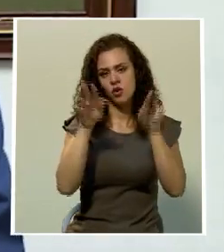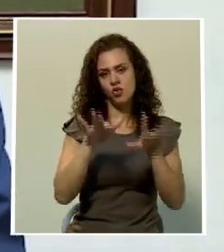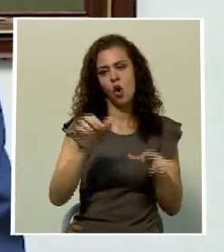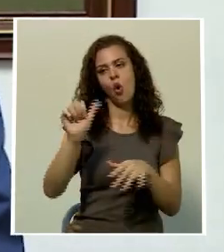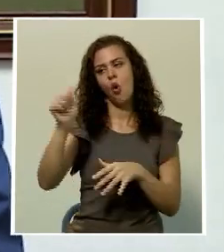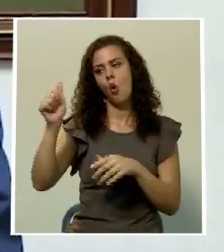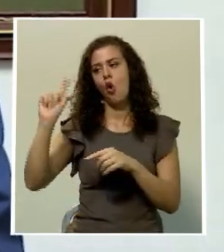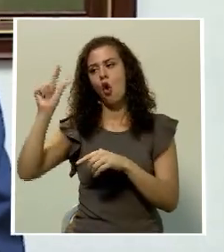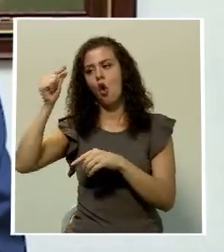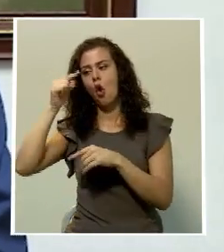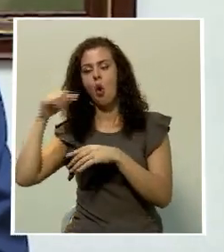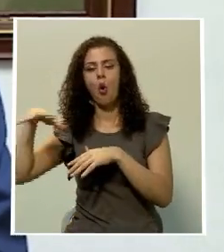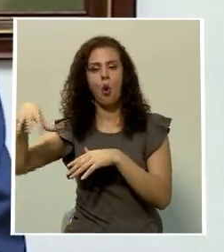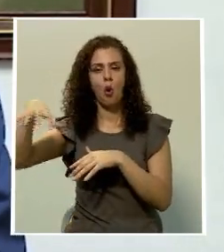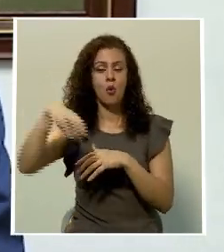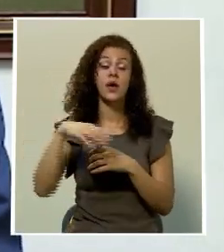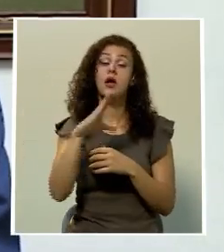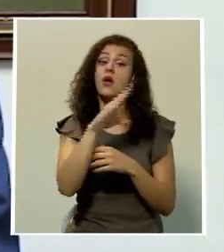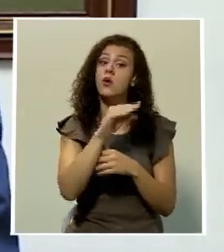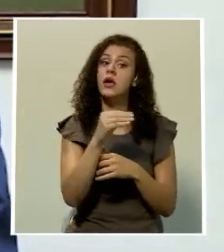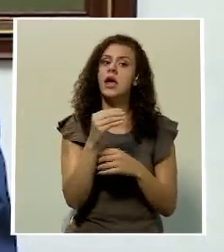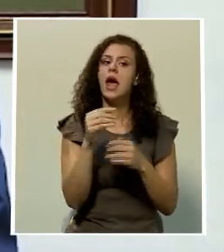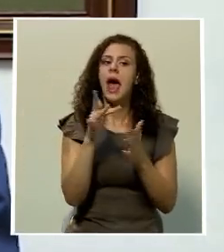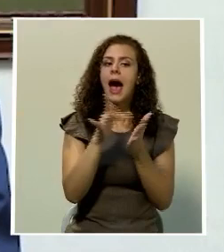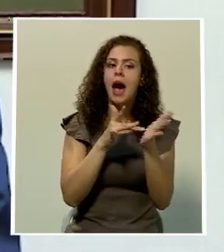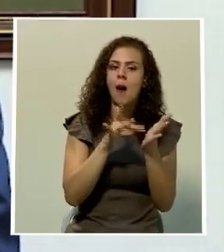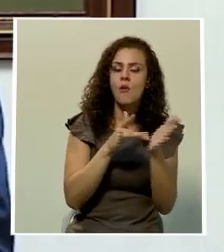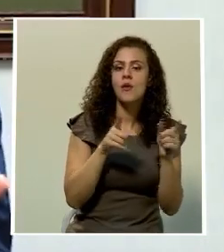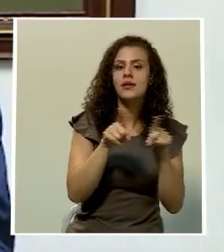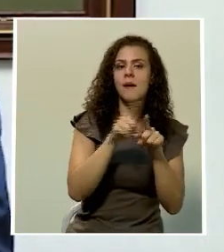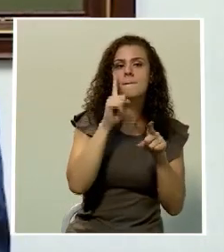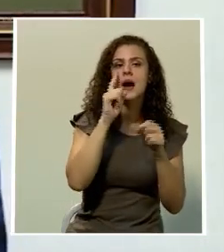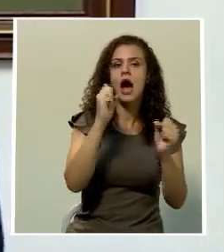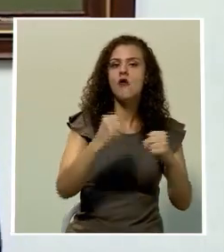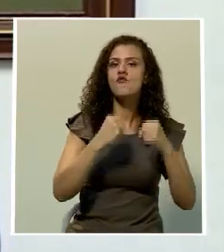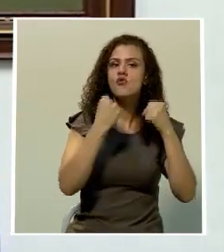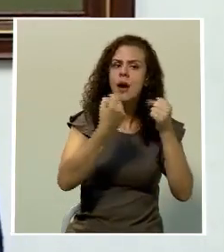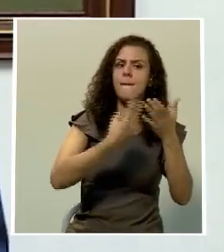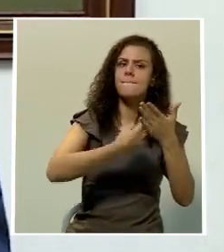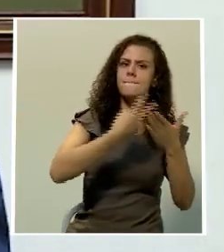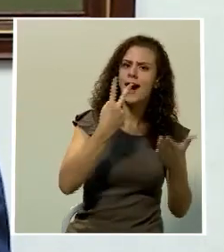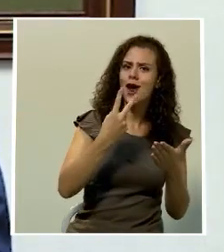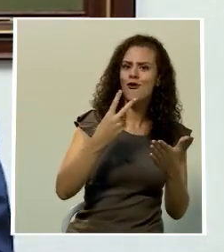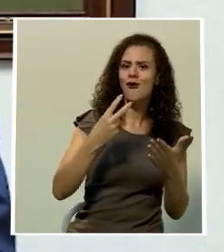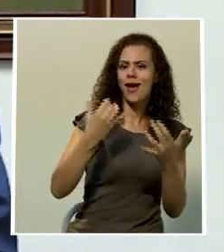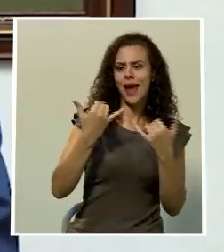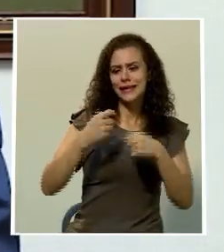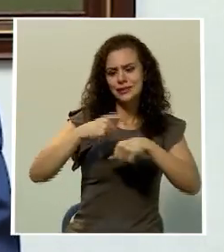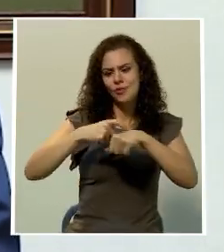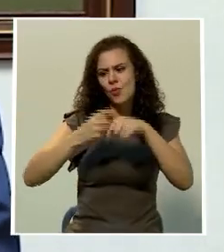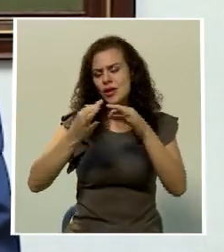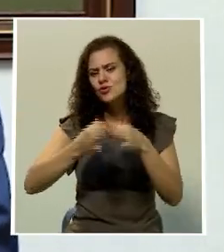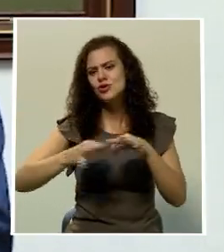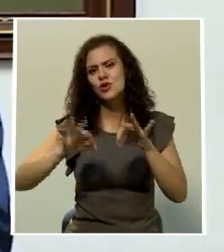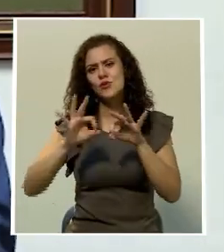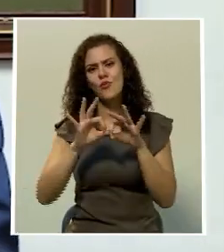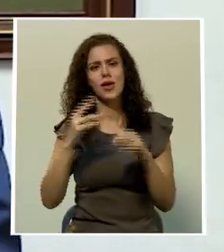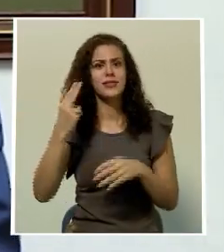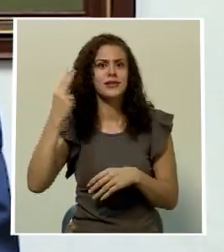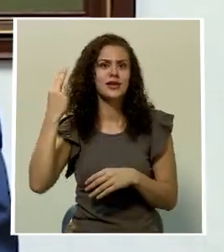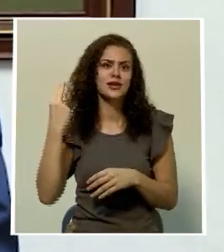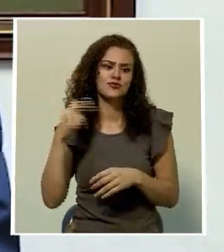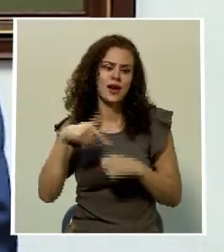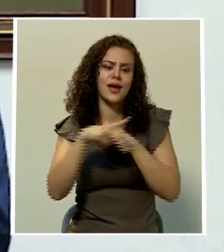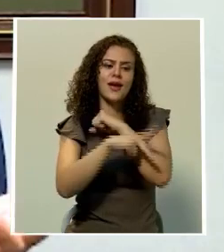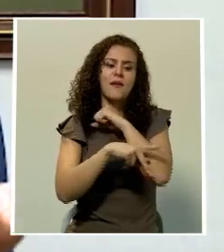Consejo de Gobierno. Vamos a aprovechar para fortalecer los valores cívicos en un momento tan importante de la